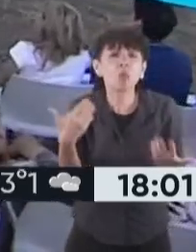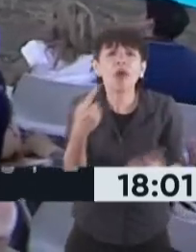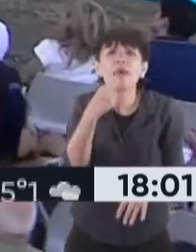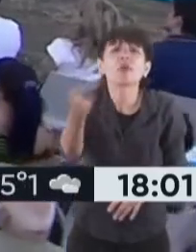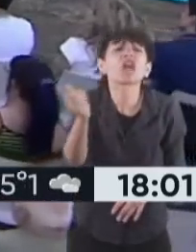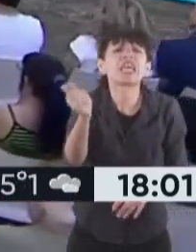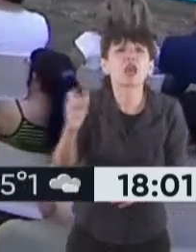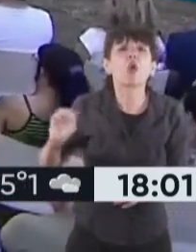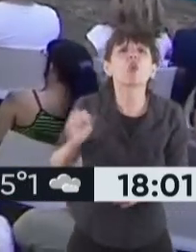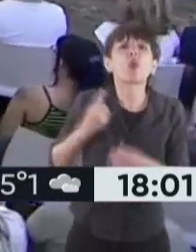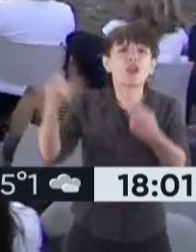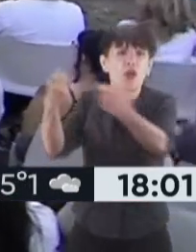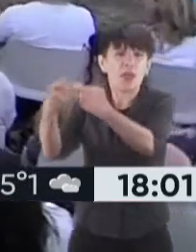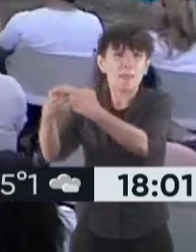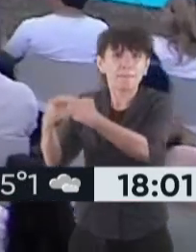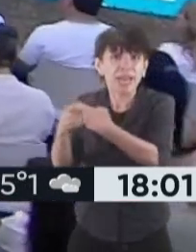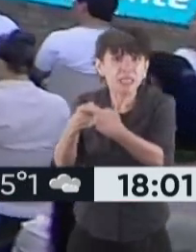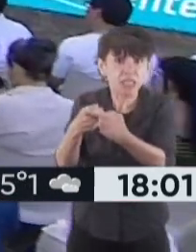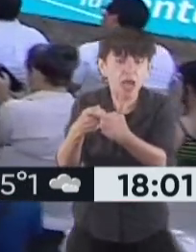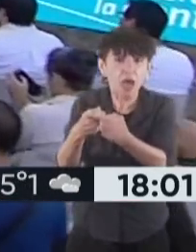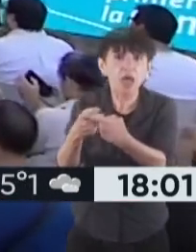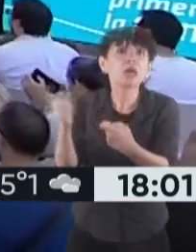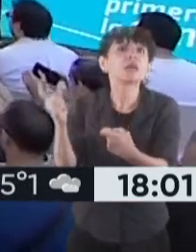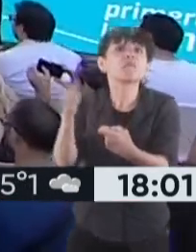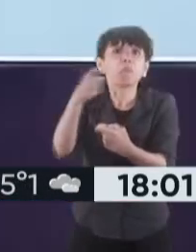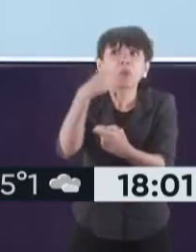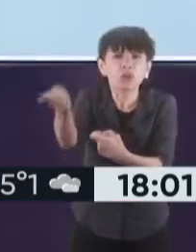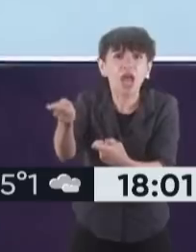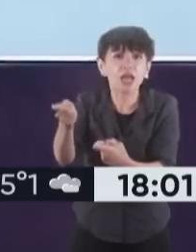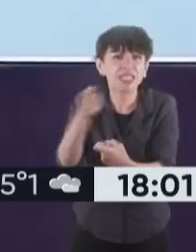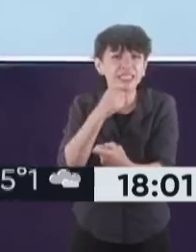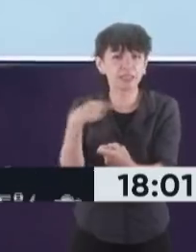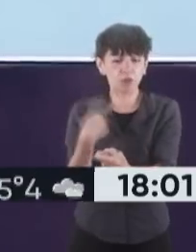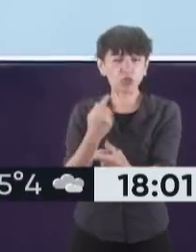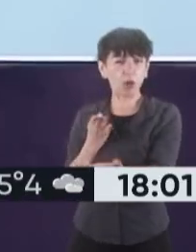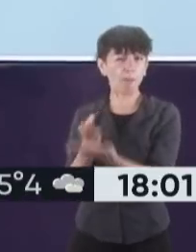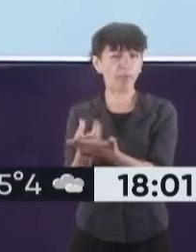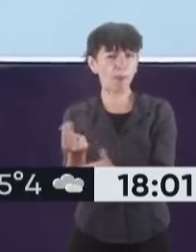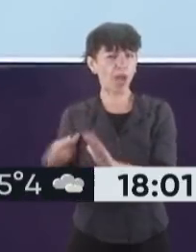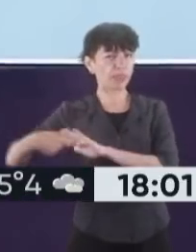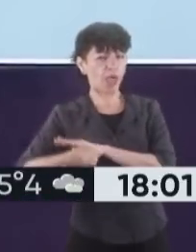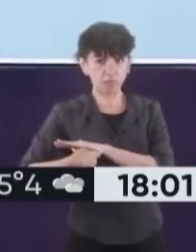los empresarios que construyen estas obras si alguien le ha pedido un centavo para poder acceder a la construcción de estas obras.